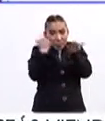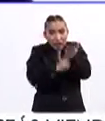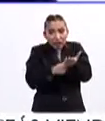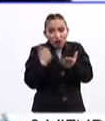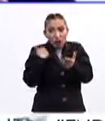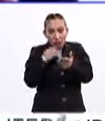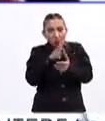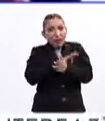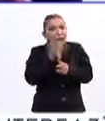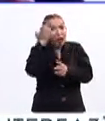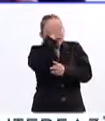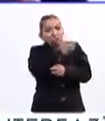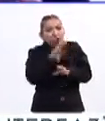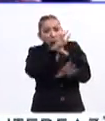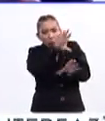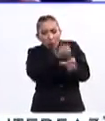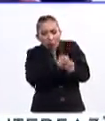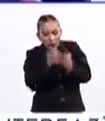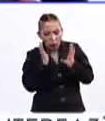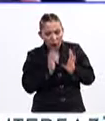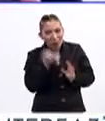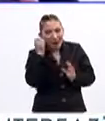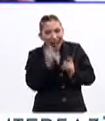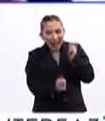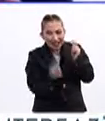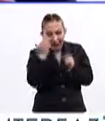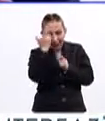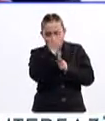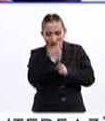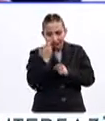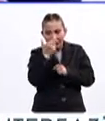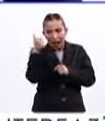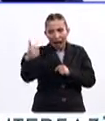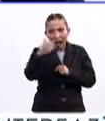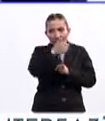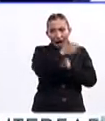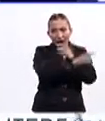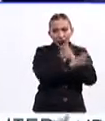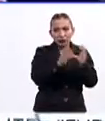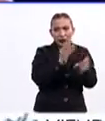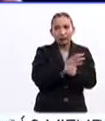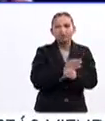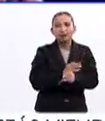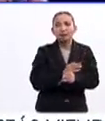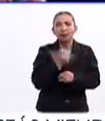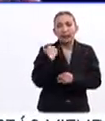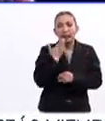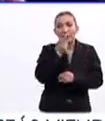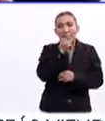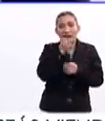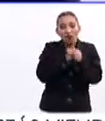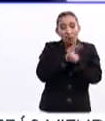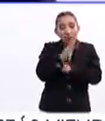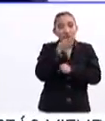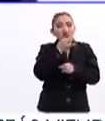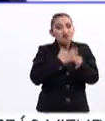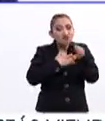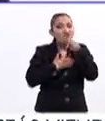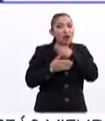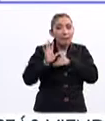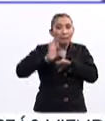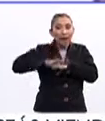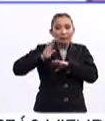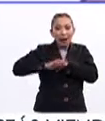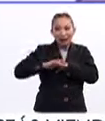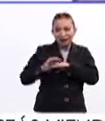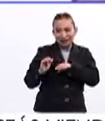Estoy aquí, puedo explorarlo completamente, revisar aquí cada uno de los elementos y me está dando información también adicional.